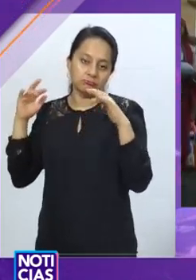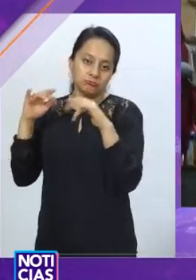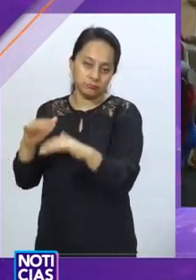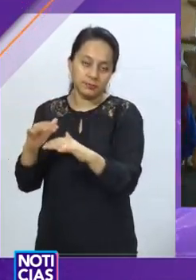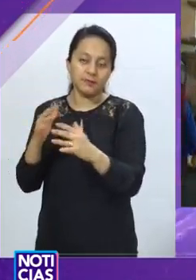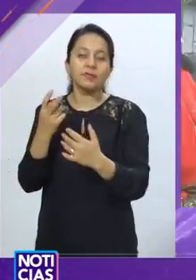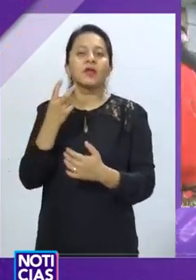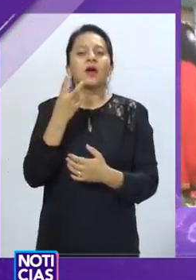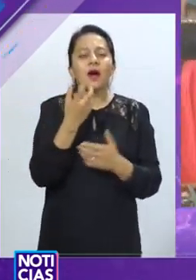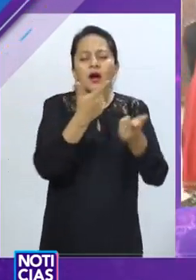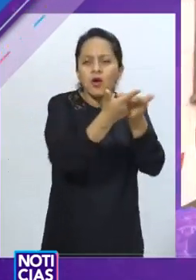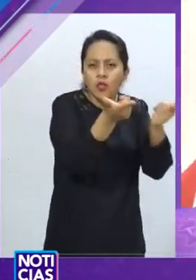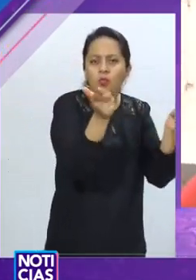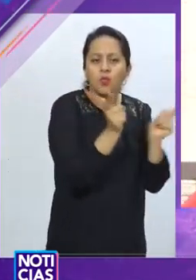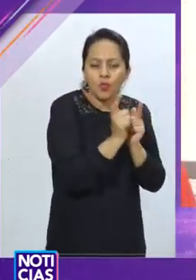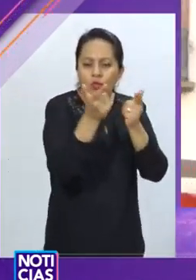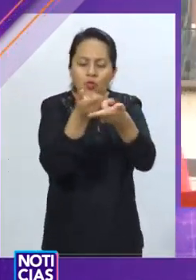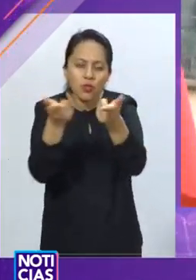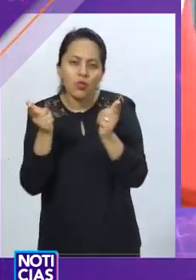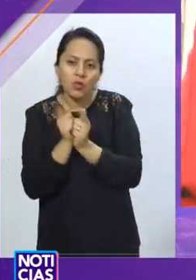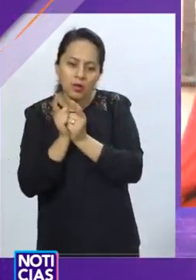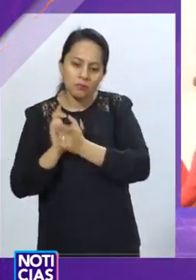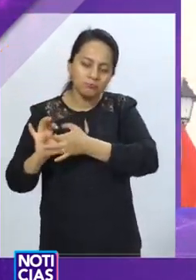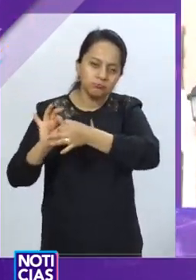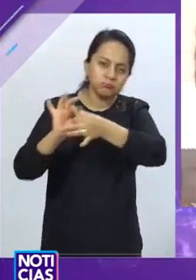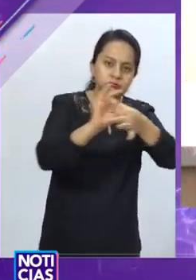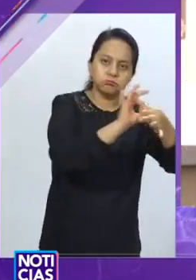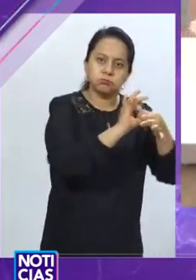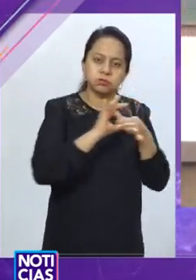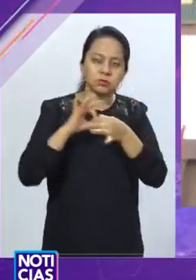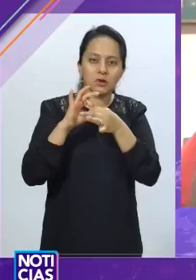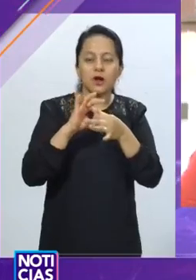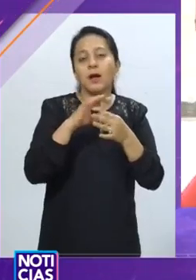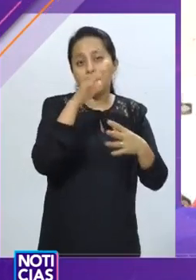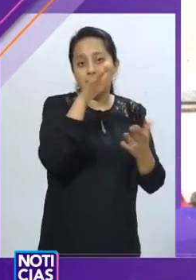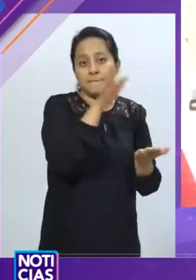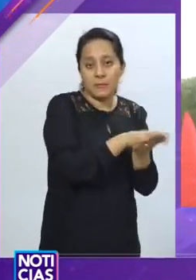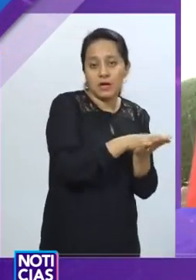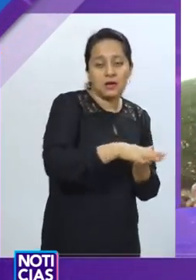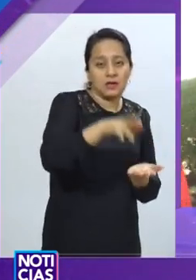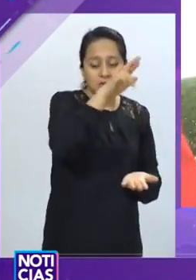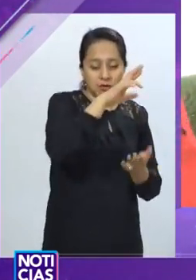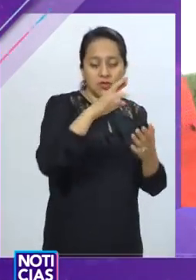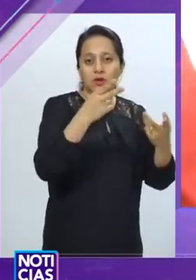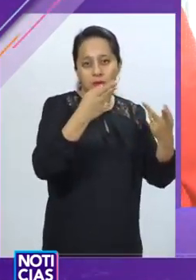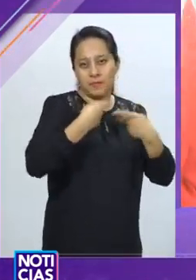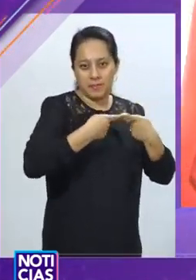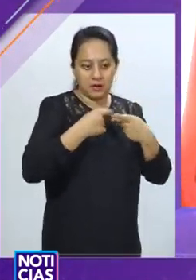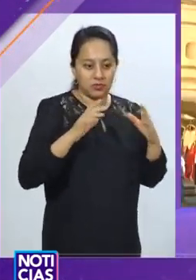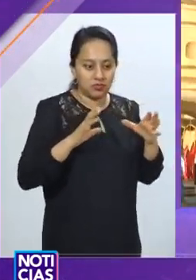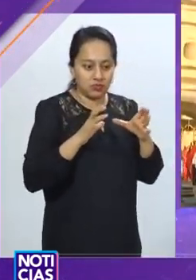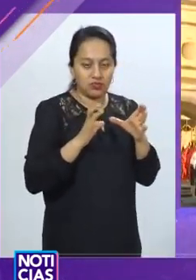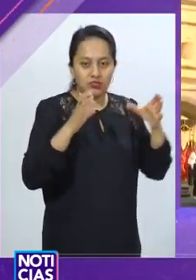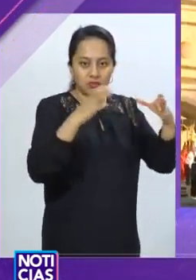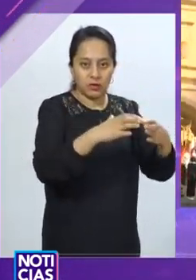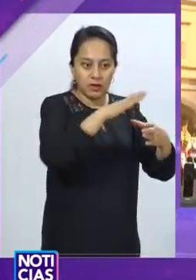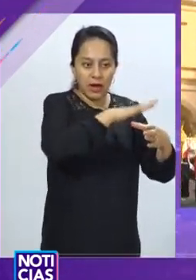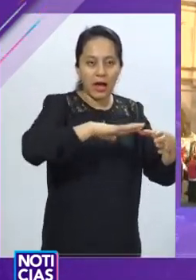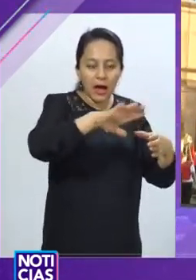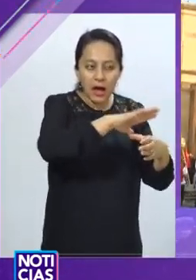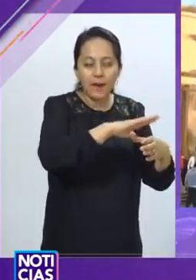tiempo solo salieron en procesión 36 personas y hoy más de 1.500. La procesión se integra por hermandades y